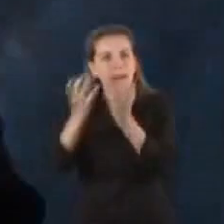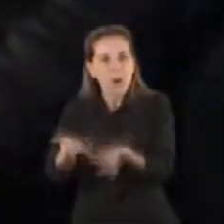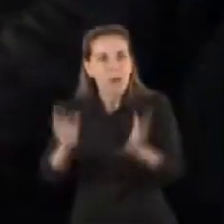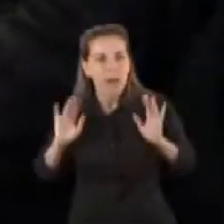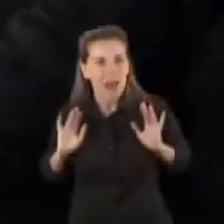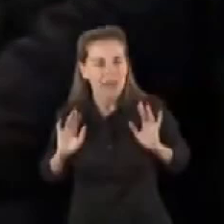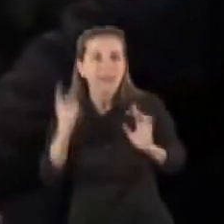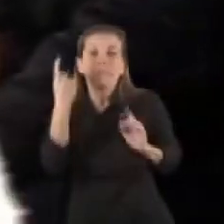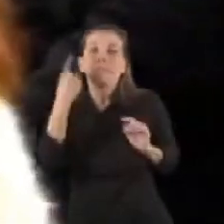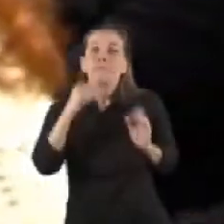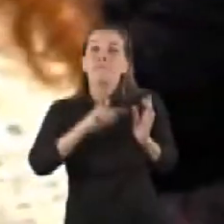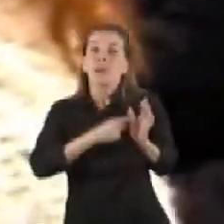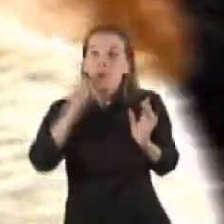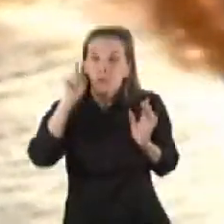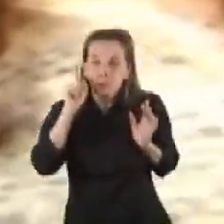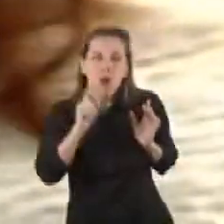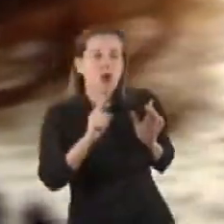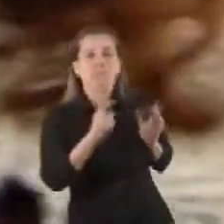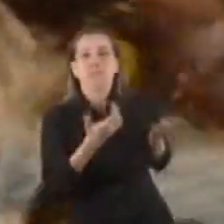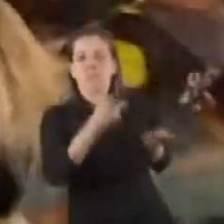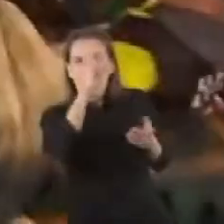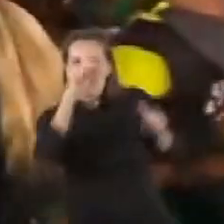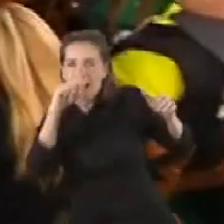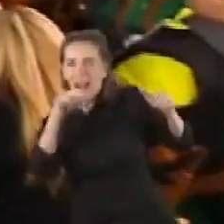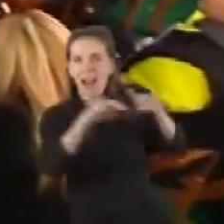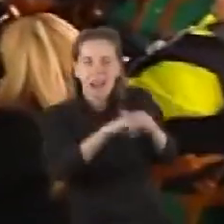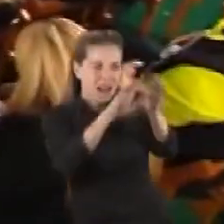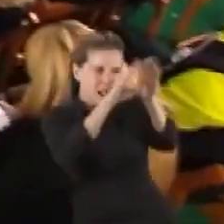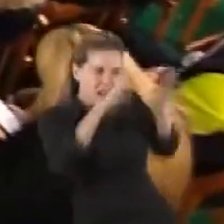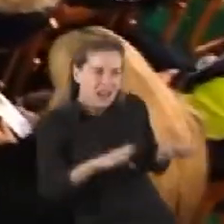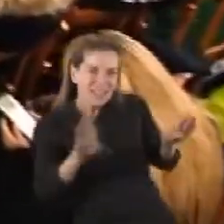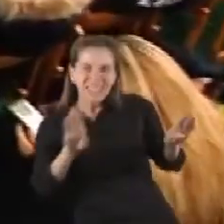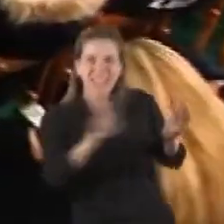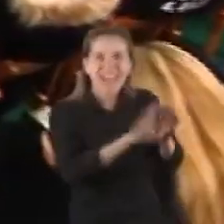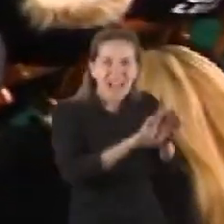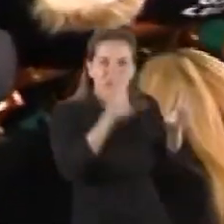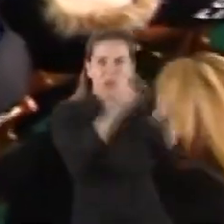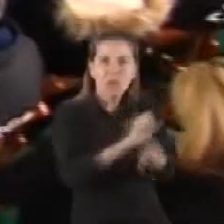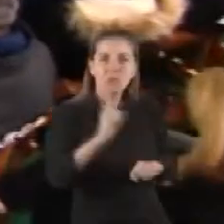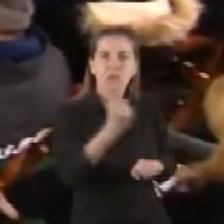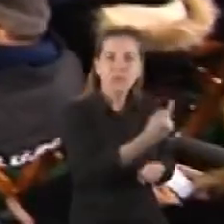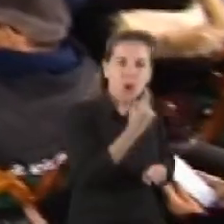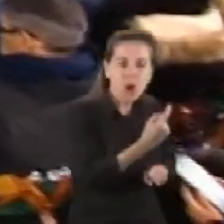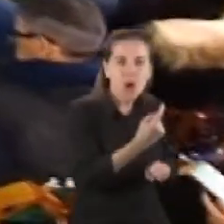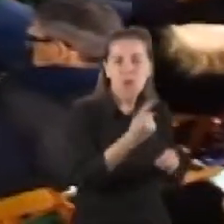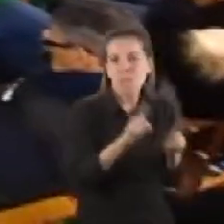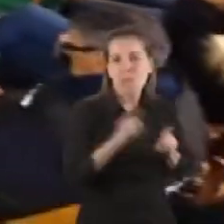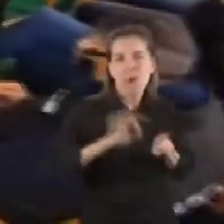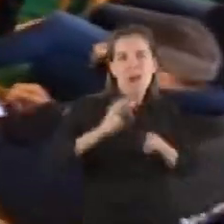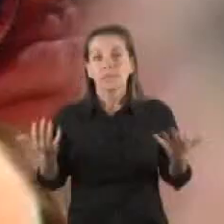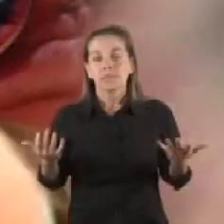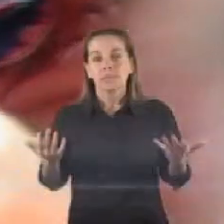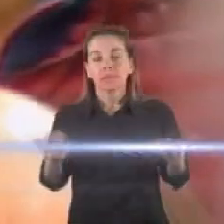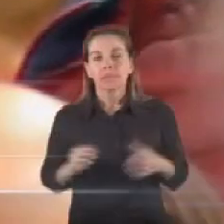de recuperación aislarlo en este sistema manicomial que hasta el día de hoy tuvimos. ¿Será